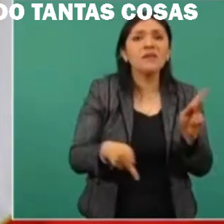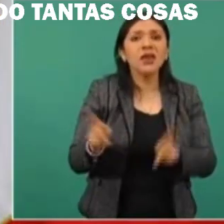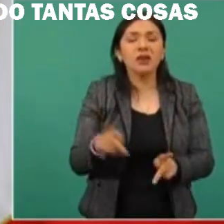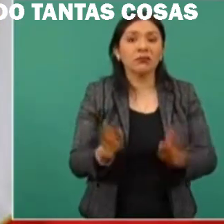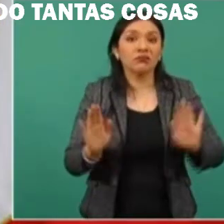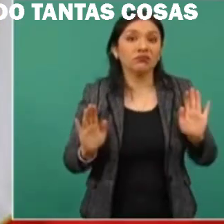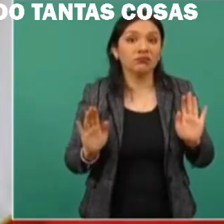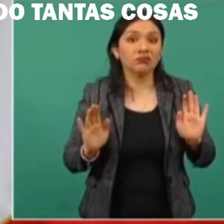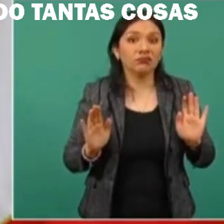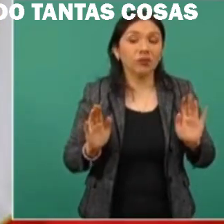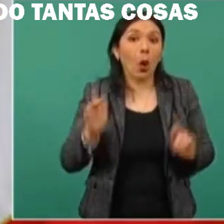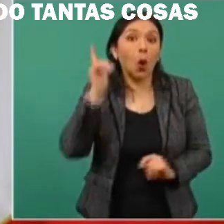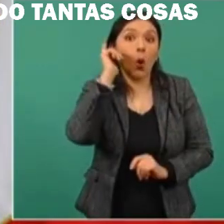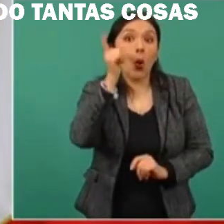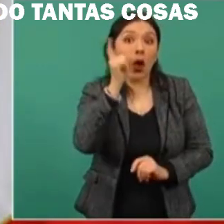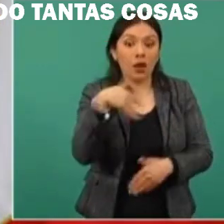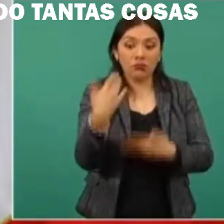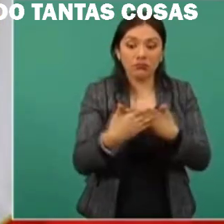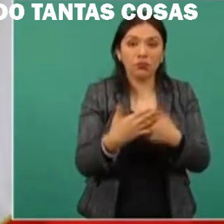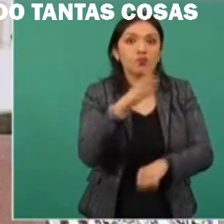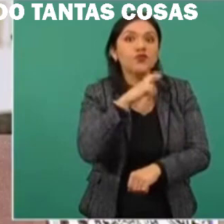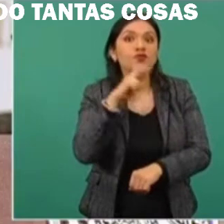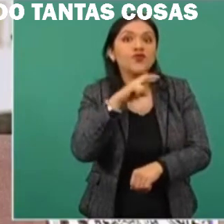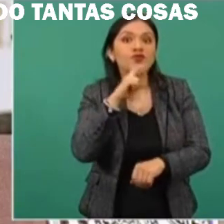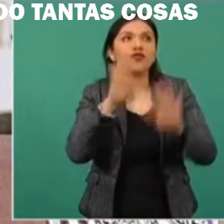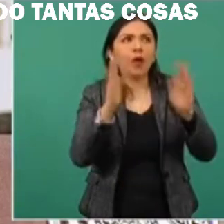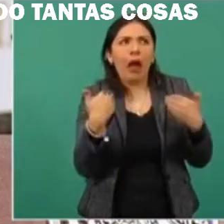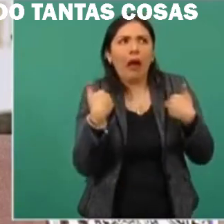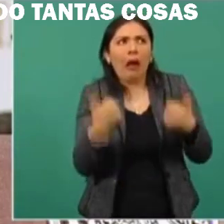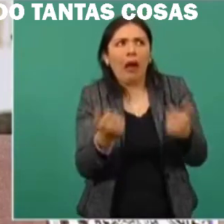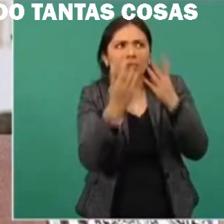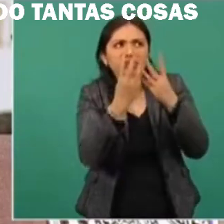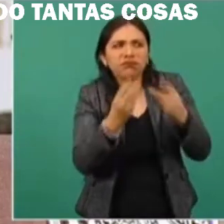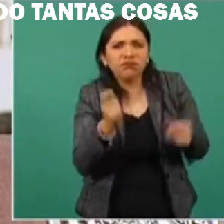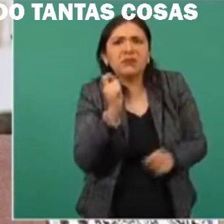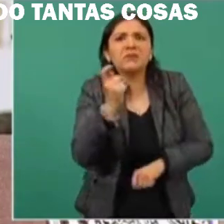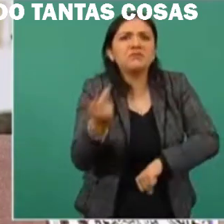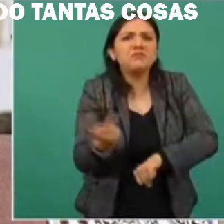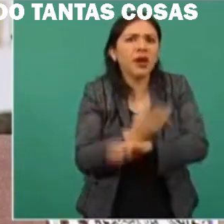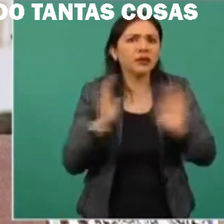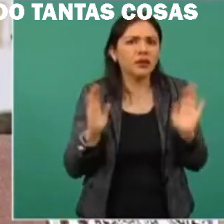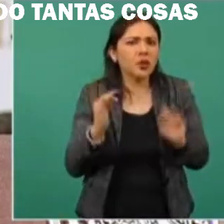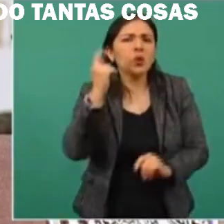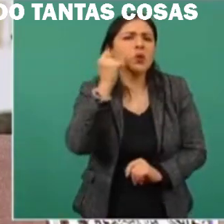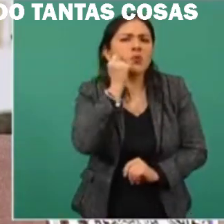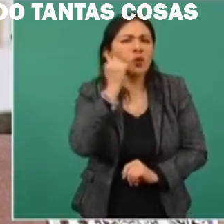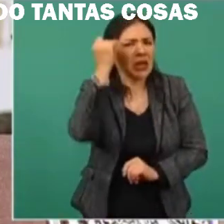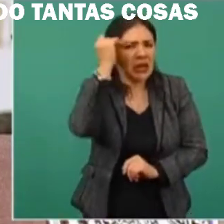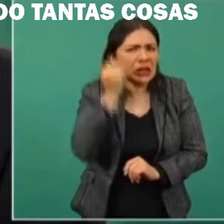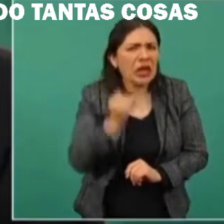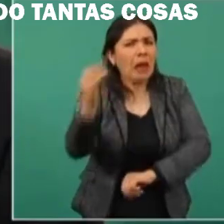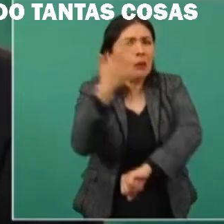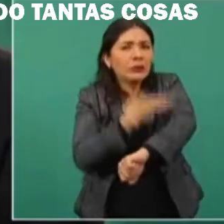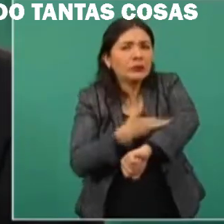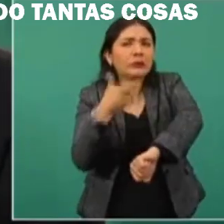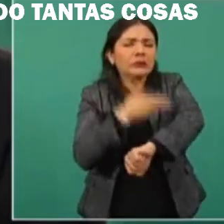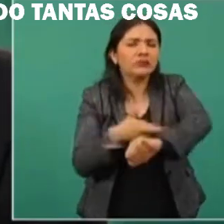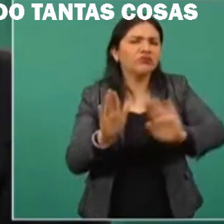Ojalá y esto se resuelva, y no le hace que lleve tiempo.